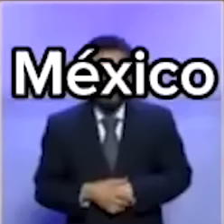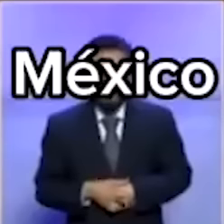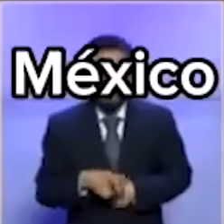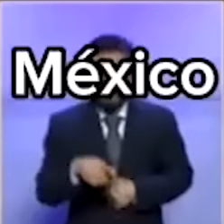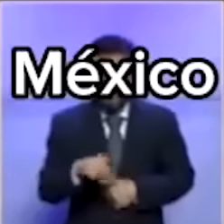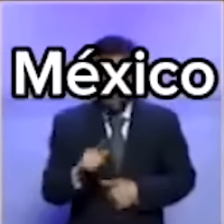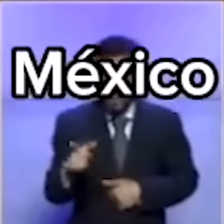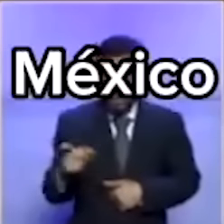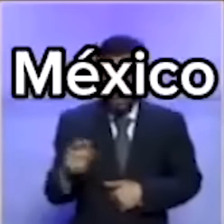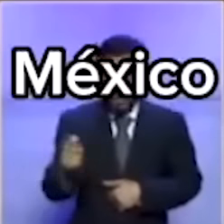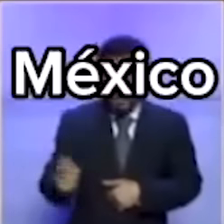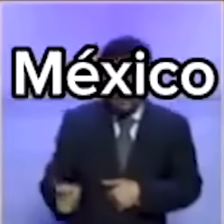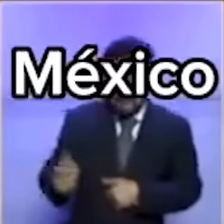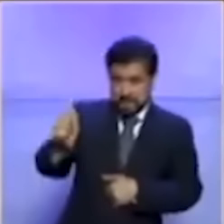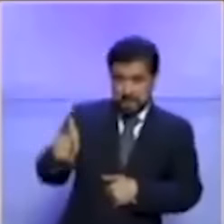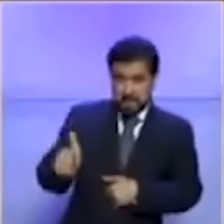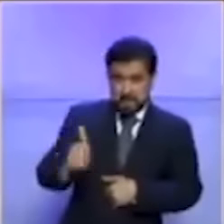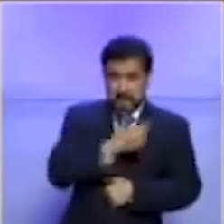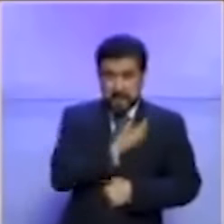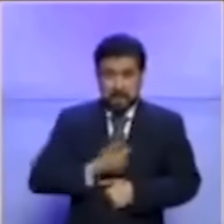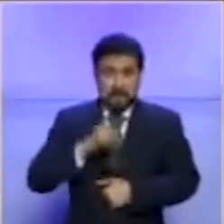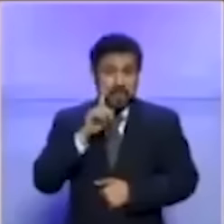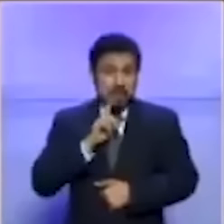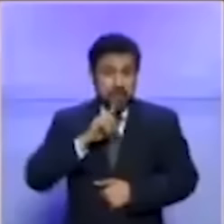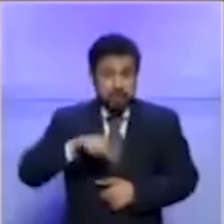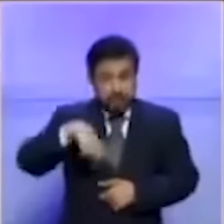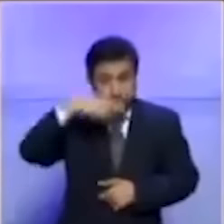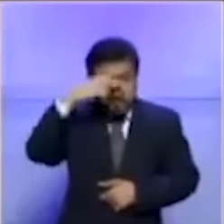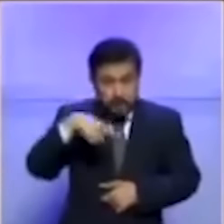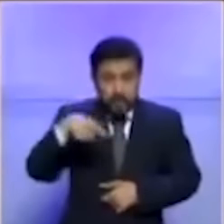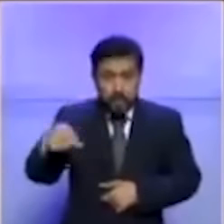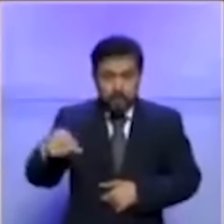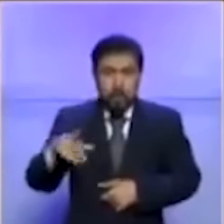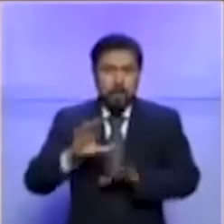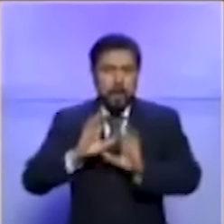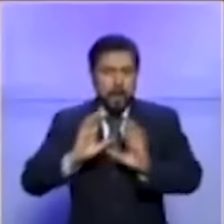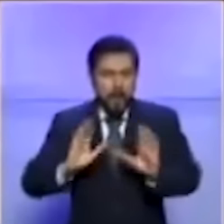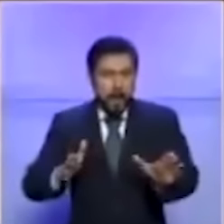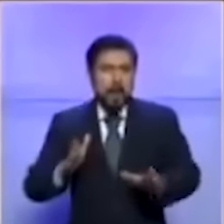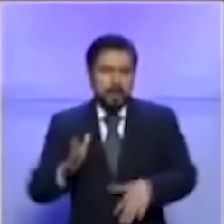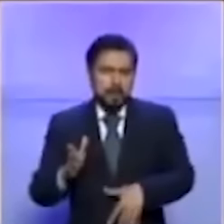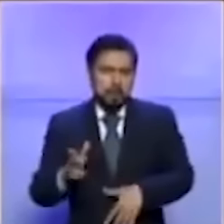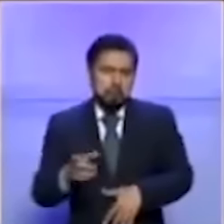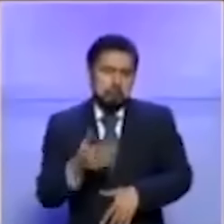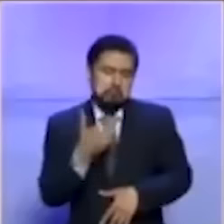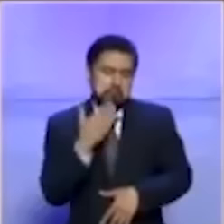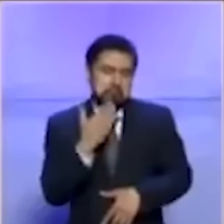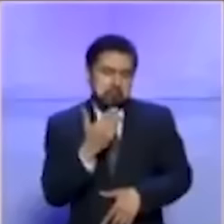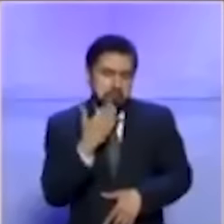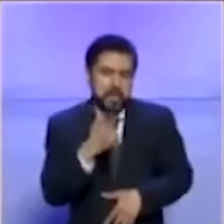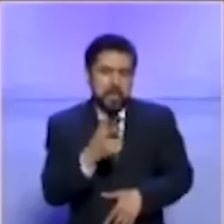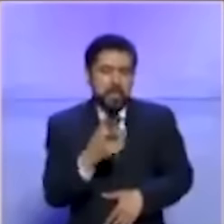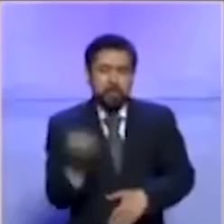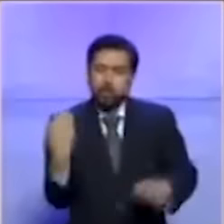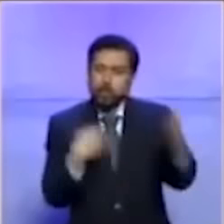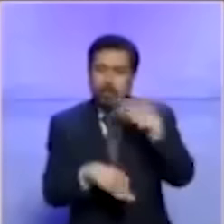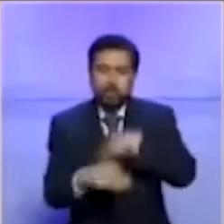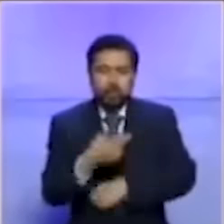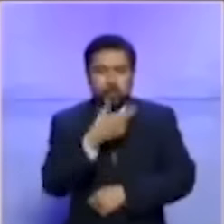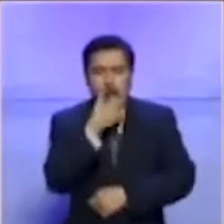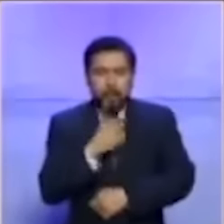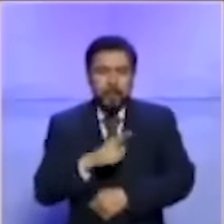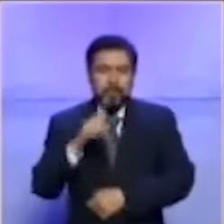primera presidenta de México demuestra que la ciudadanía tiene la convicción por vivir en una sociedad